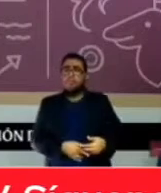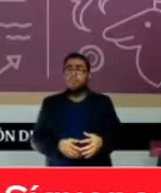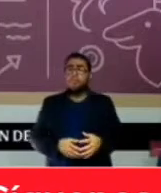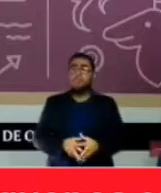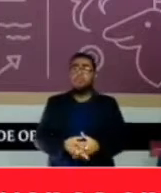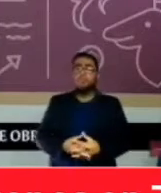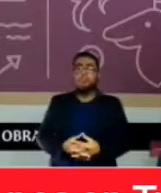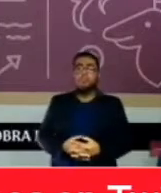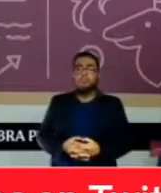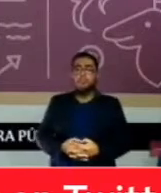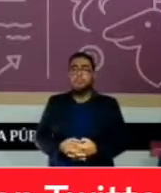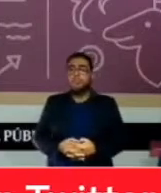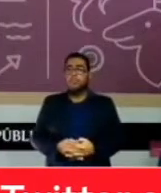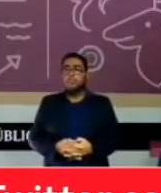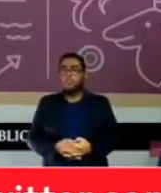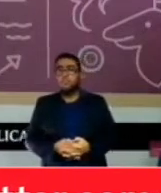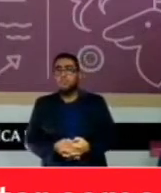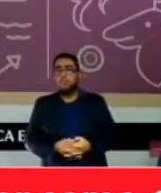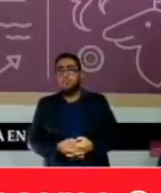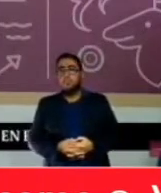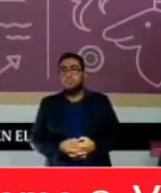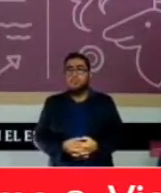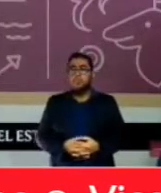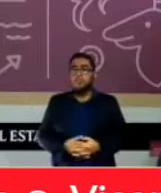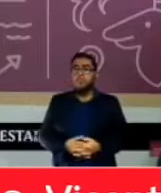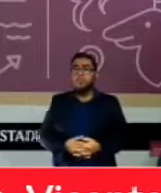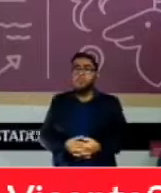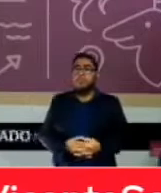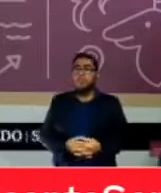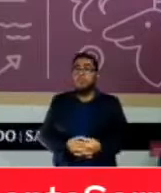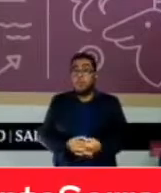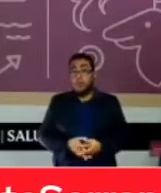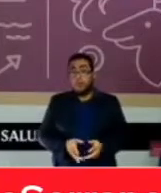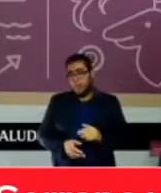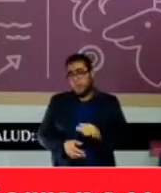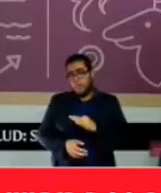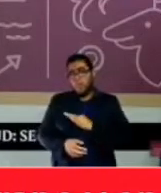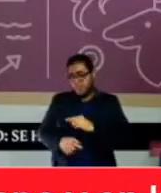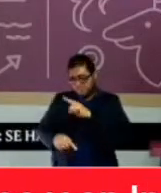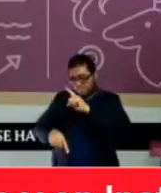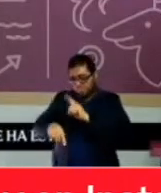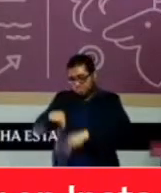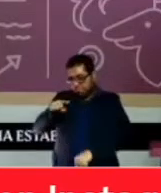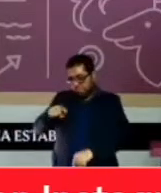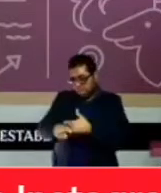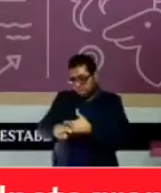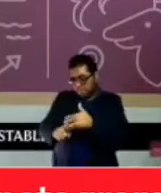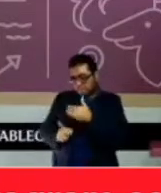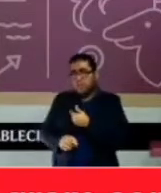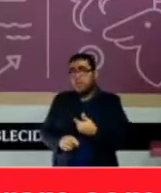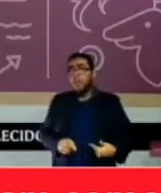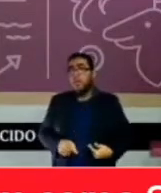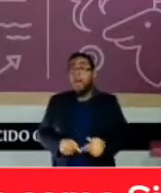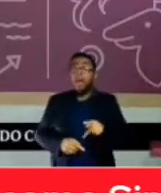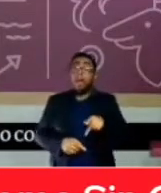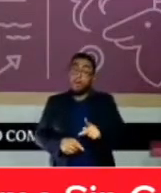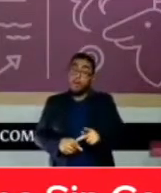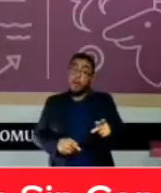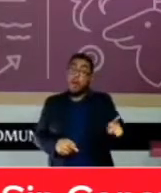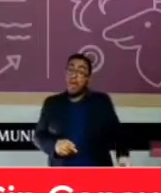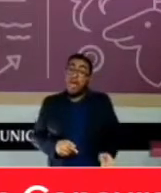que ocupa a los medios corporativos y que pues lleva a Rubén Rocha Moya a decir